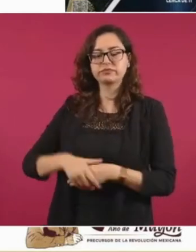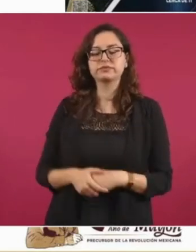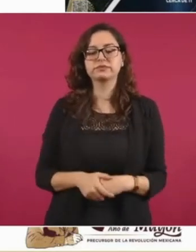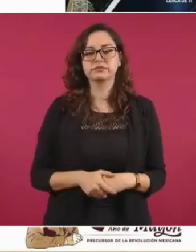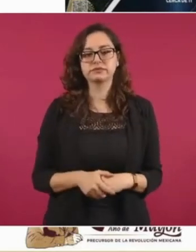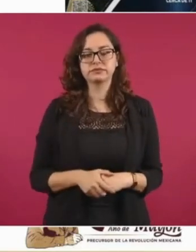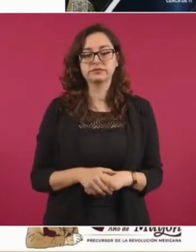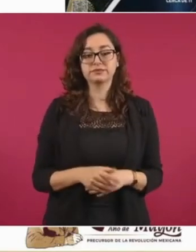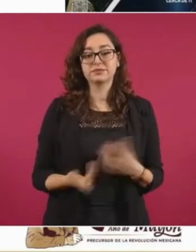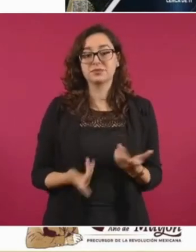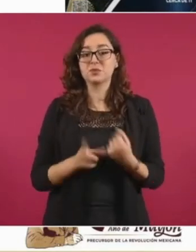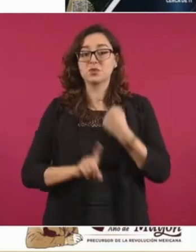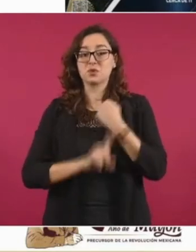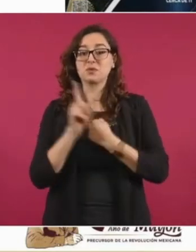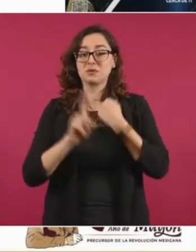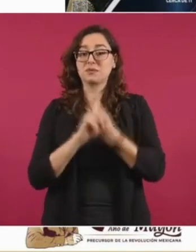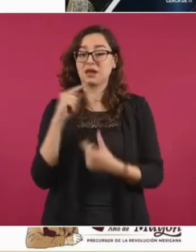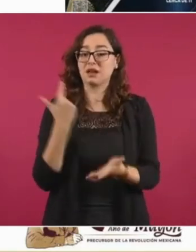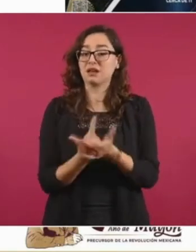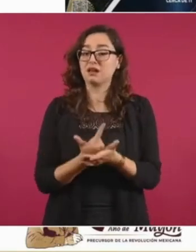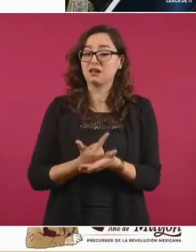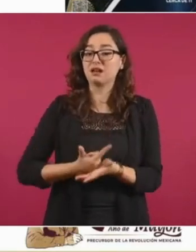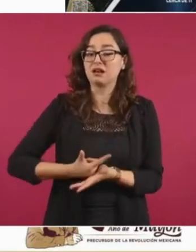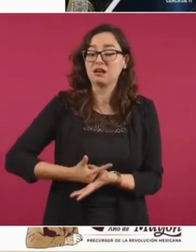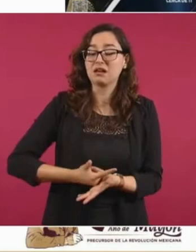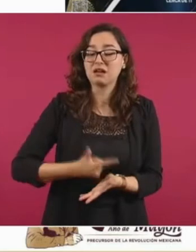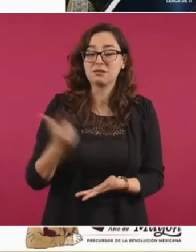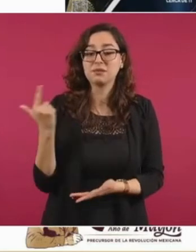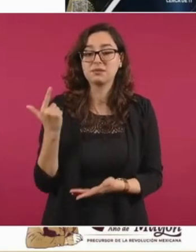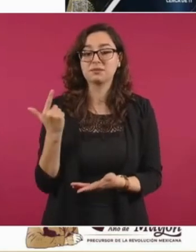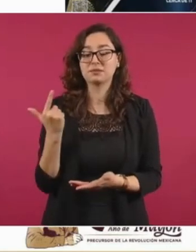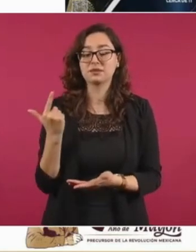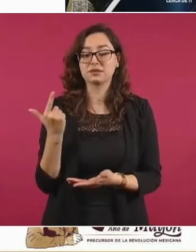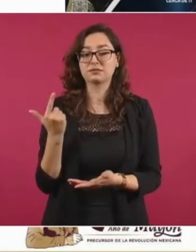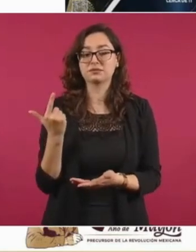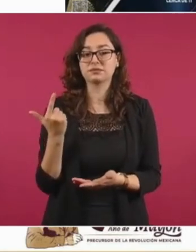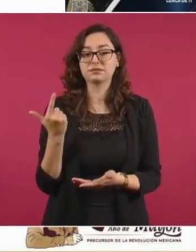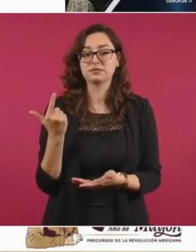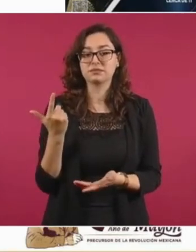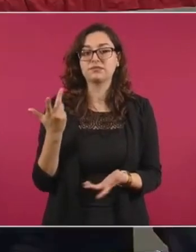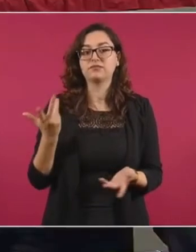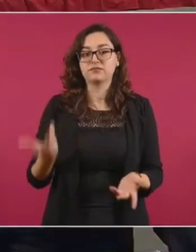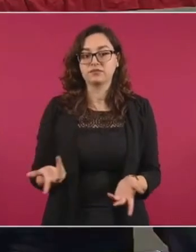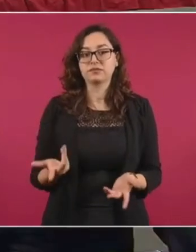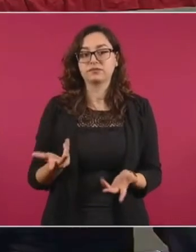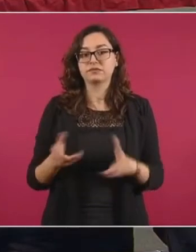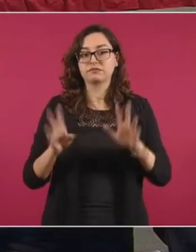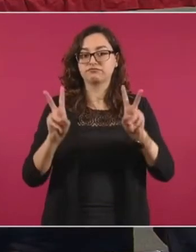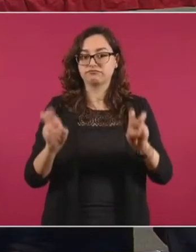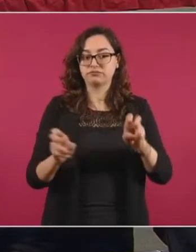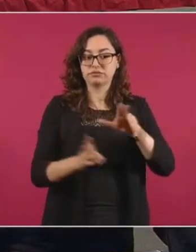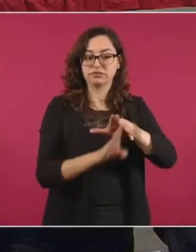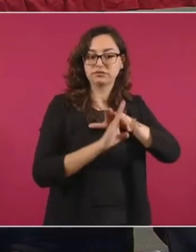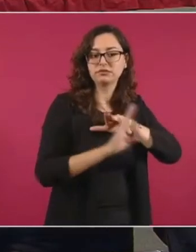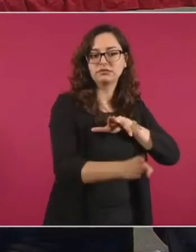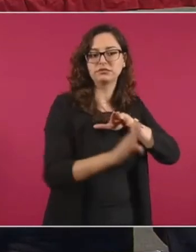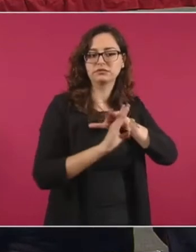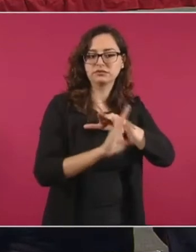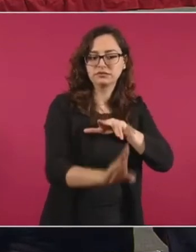con una problemática crítica permanente en la zona de migración, la